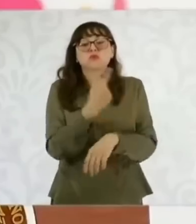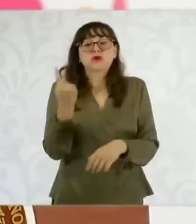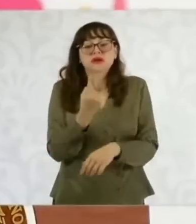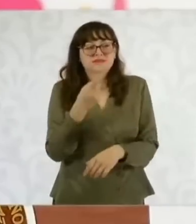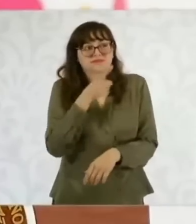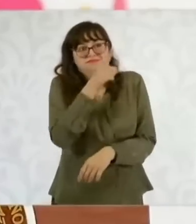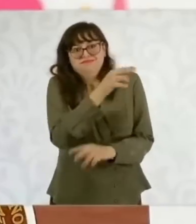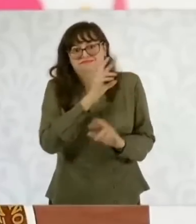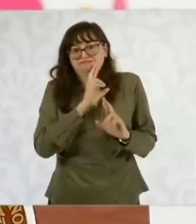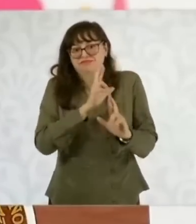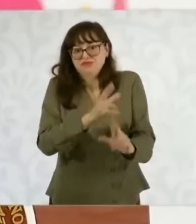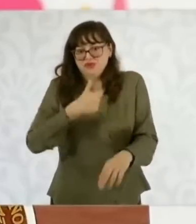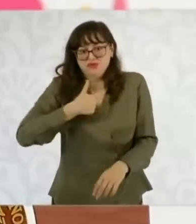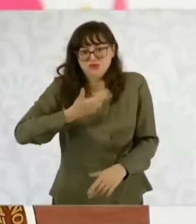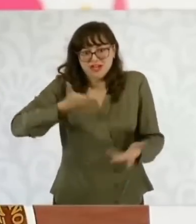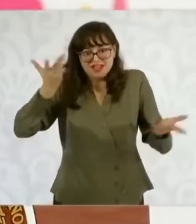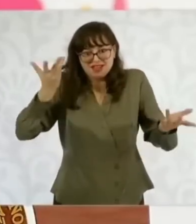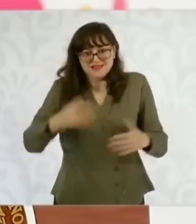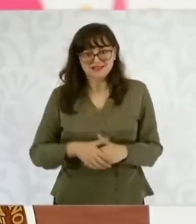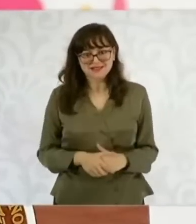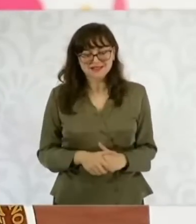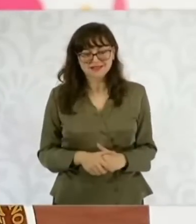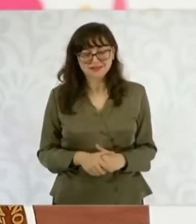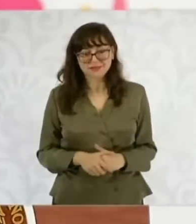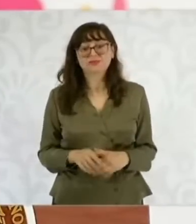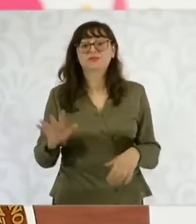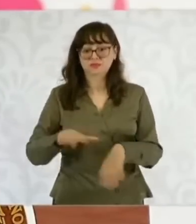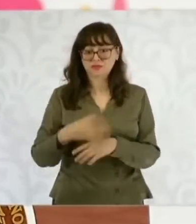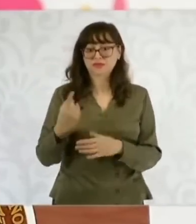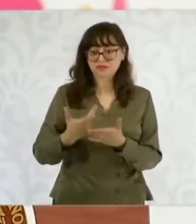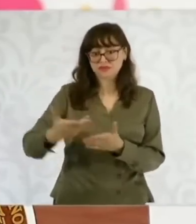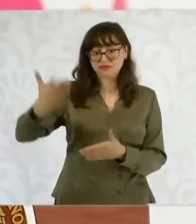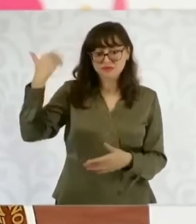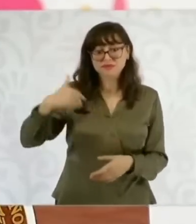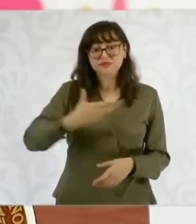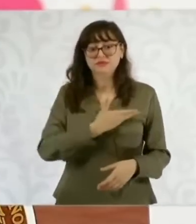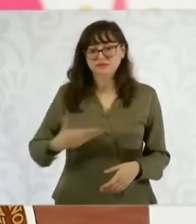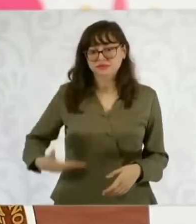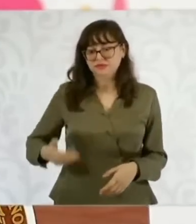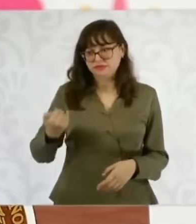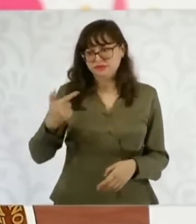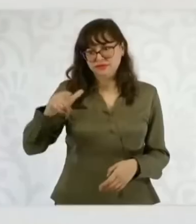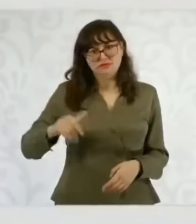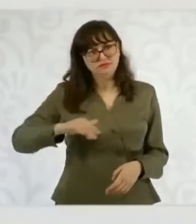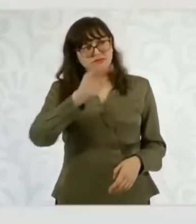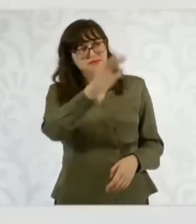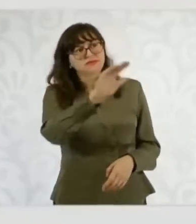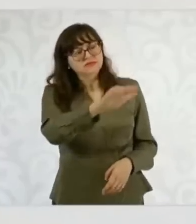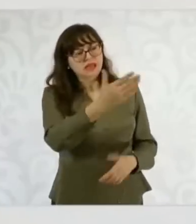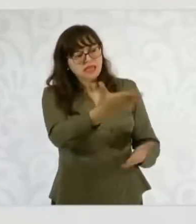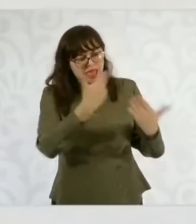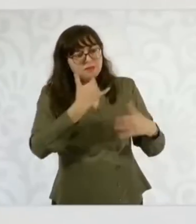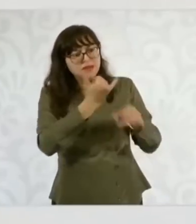la insistencia desde el primer día del entonces presidente López Obrador de la información